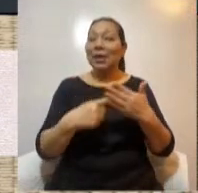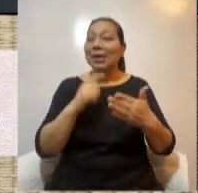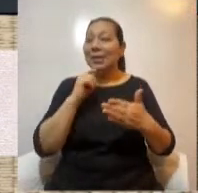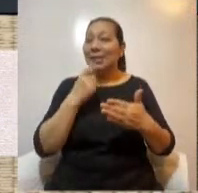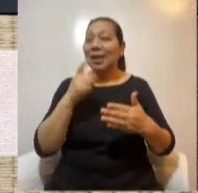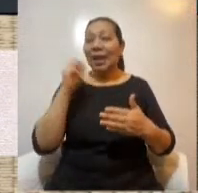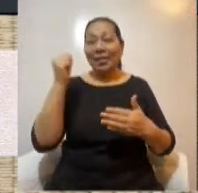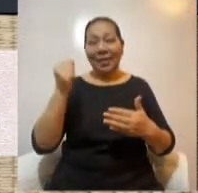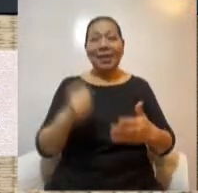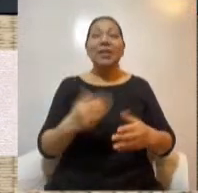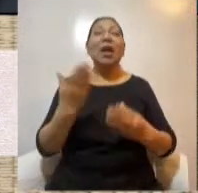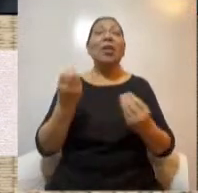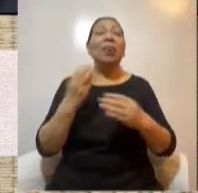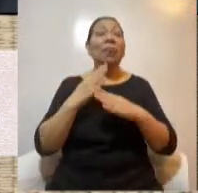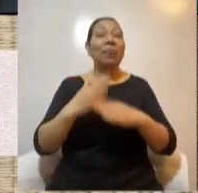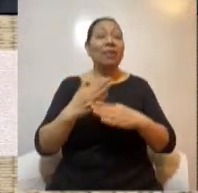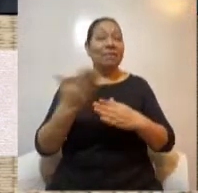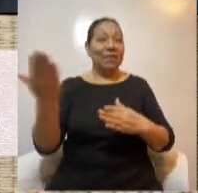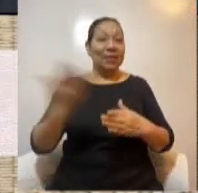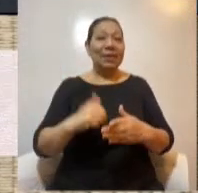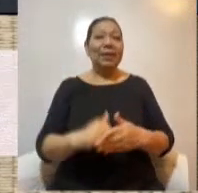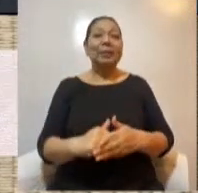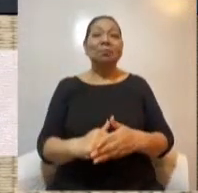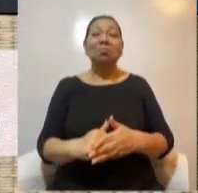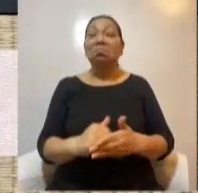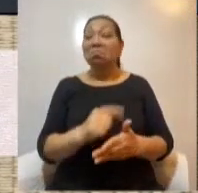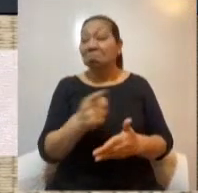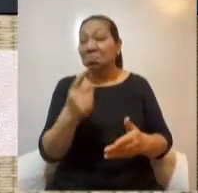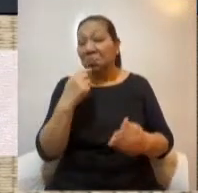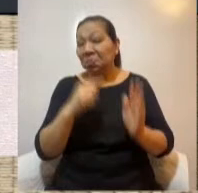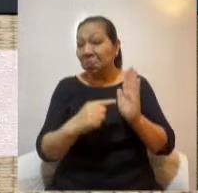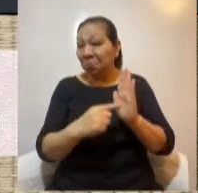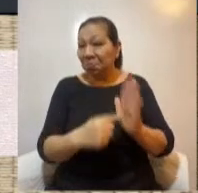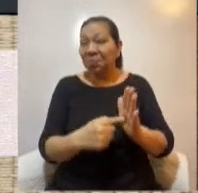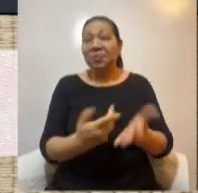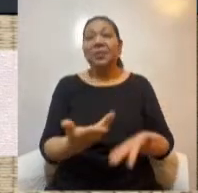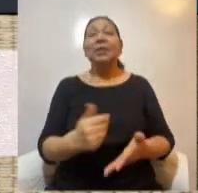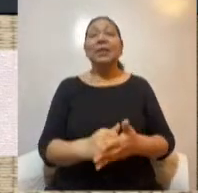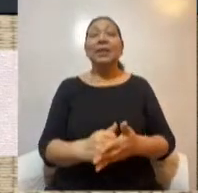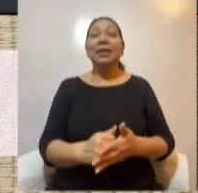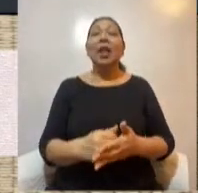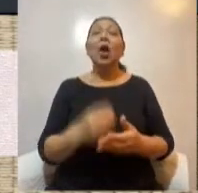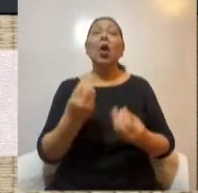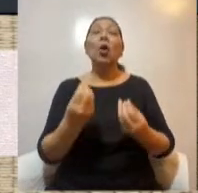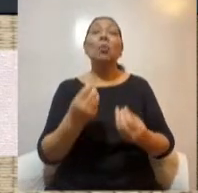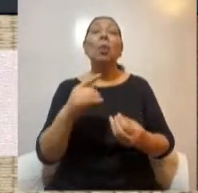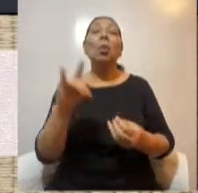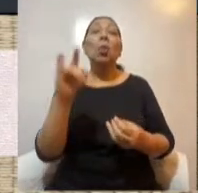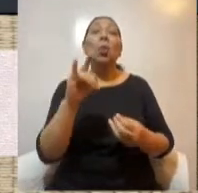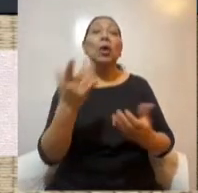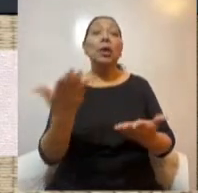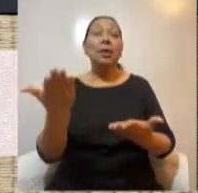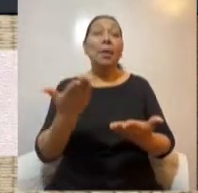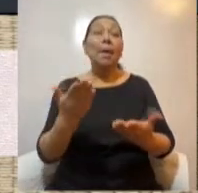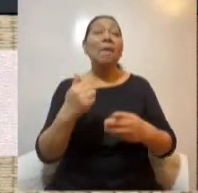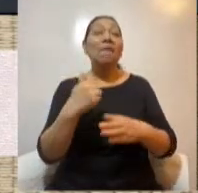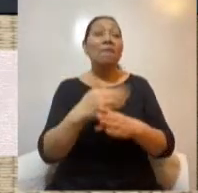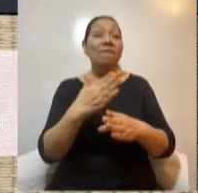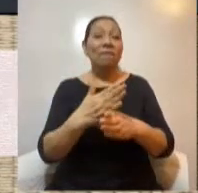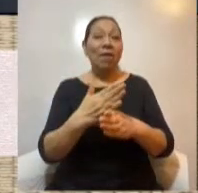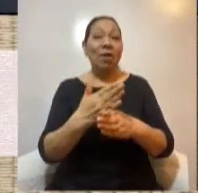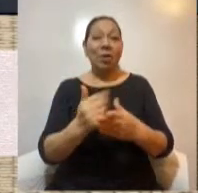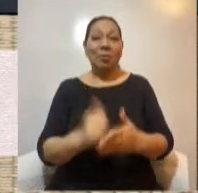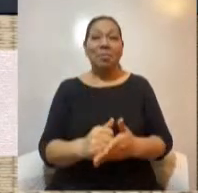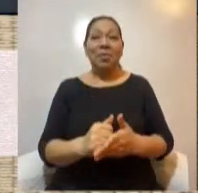ser o cómo deberíamos entender la aplicación del derecho. Esto es reconocer que hay casos difíciles y que podemos utilizar la ponderación como un